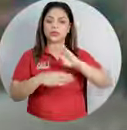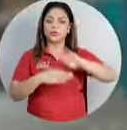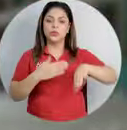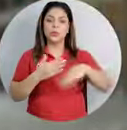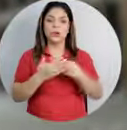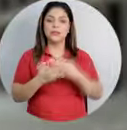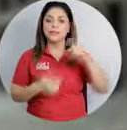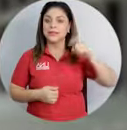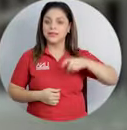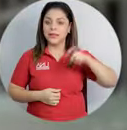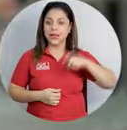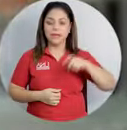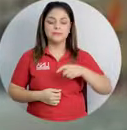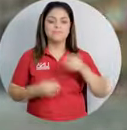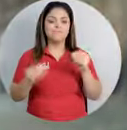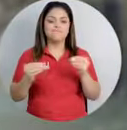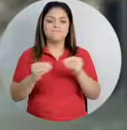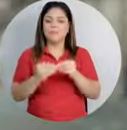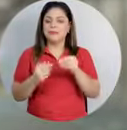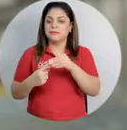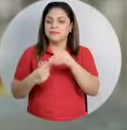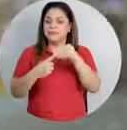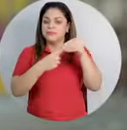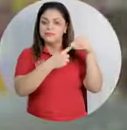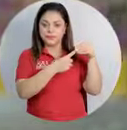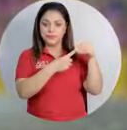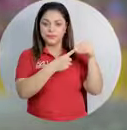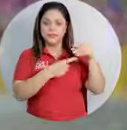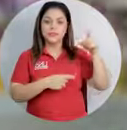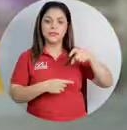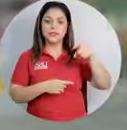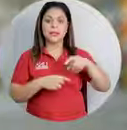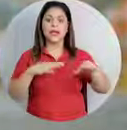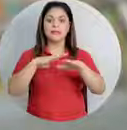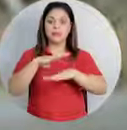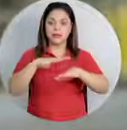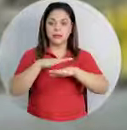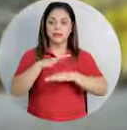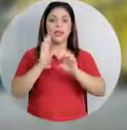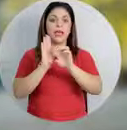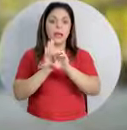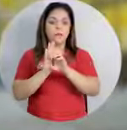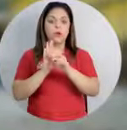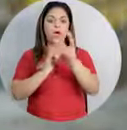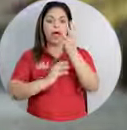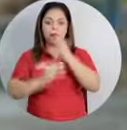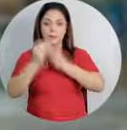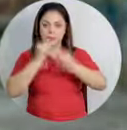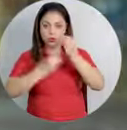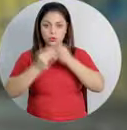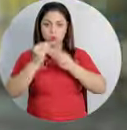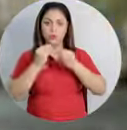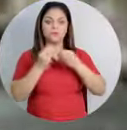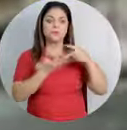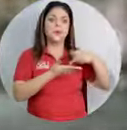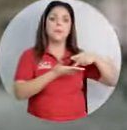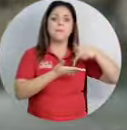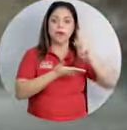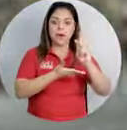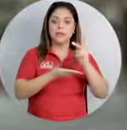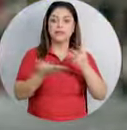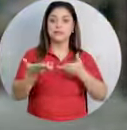necesidades, las primordiales, las necesidades básicas, lo que es la parte de alimentación, lo que es la parte de pago